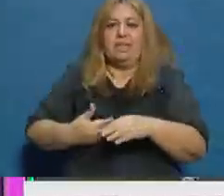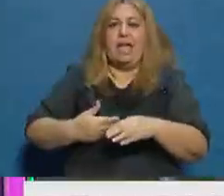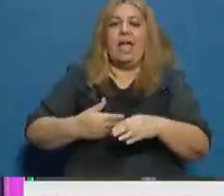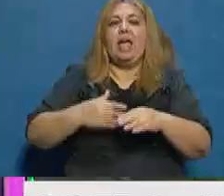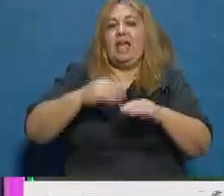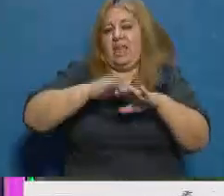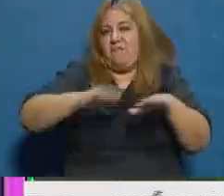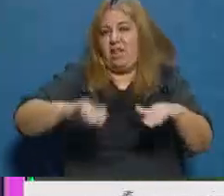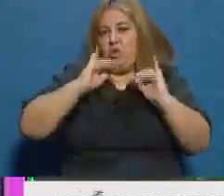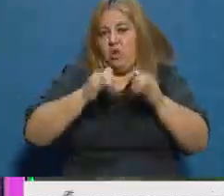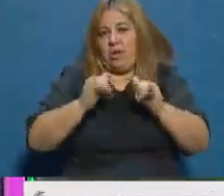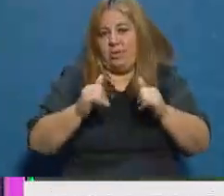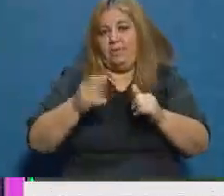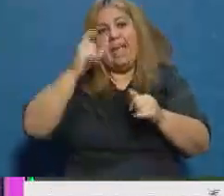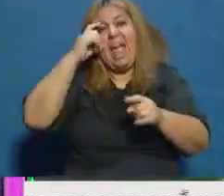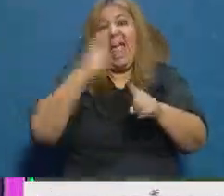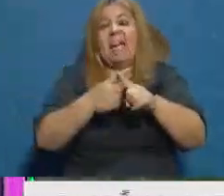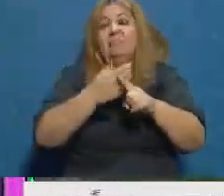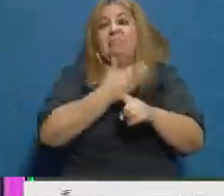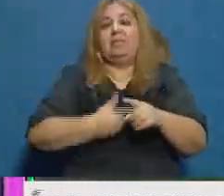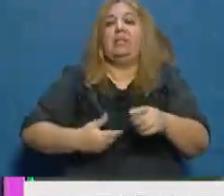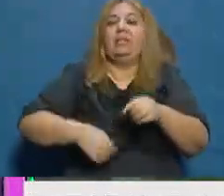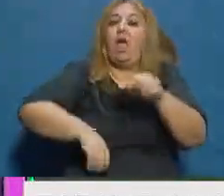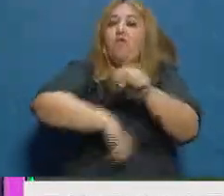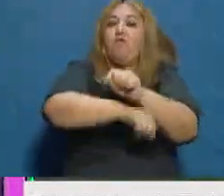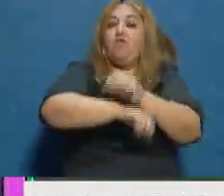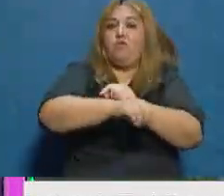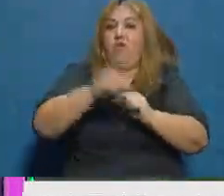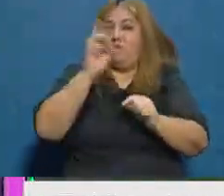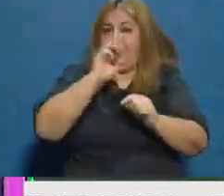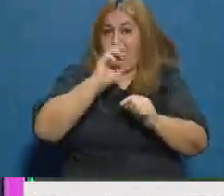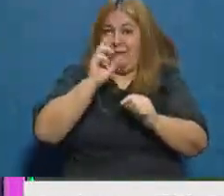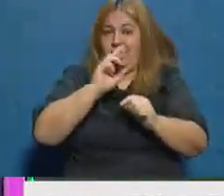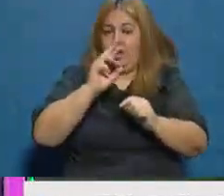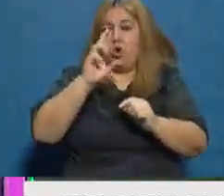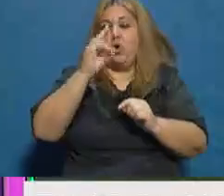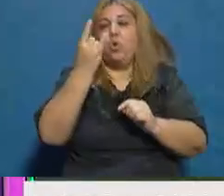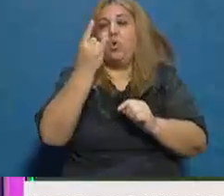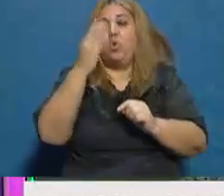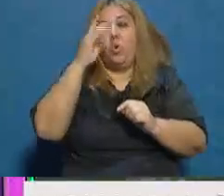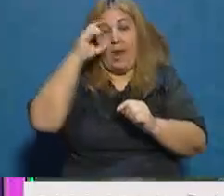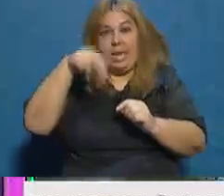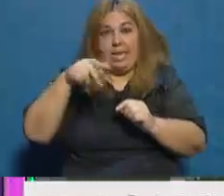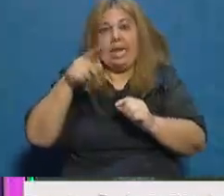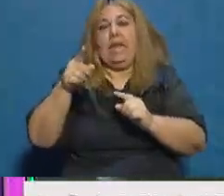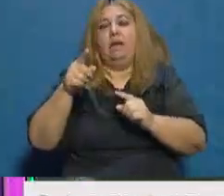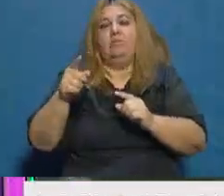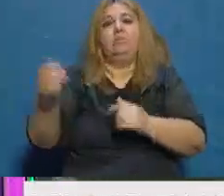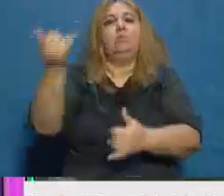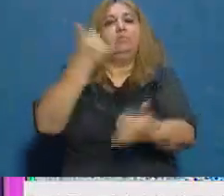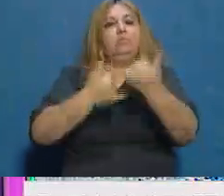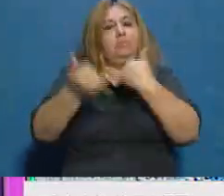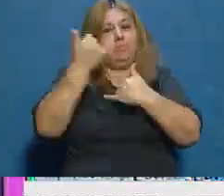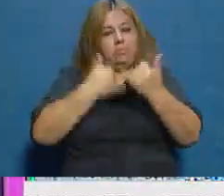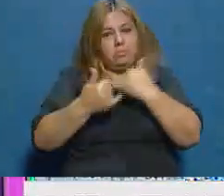Liga Mendocina. Era el ex presidente de Fútbol Femenino de Mendoza hasta el año pasado. Hablamos de Rubén Lausieri. Él nos contó un poco cómo